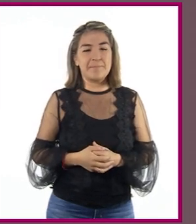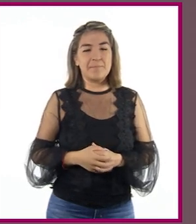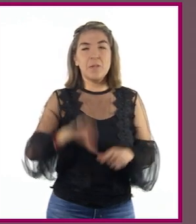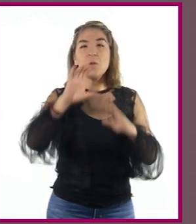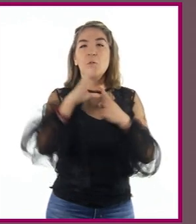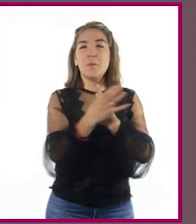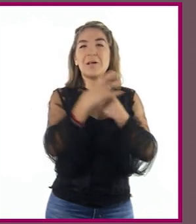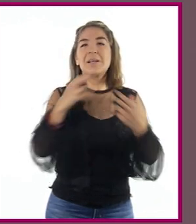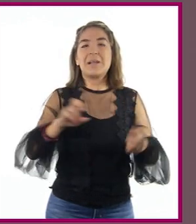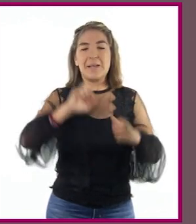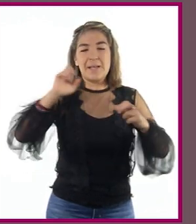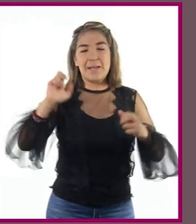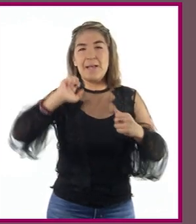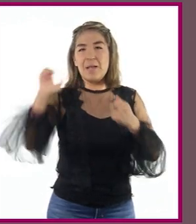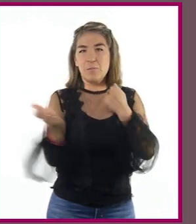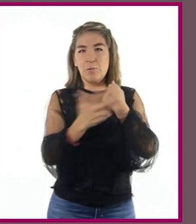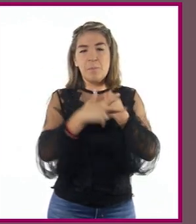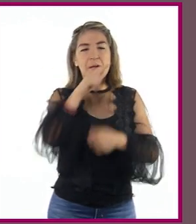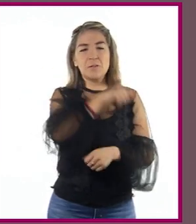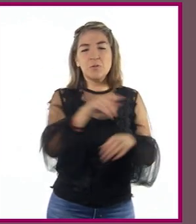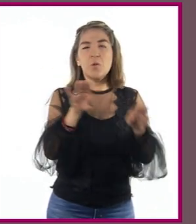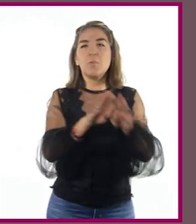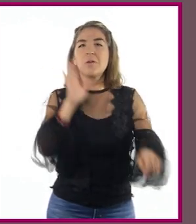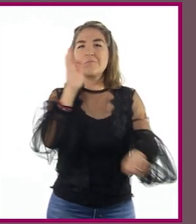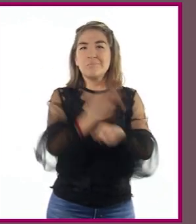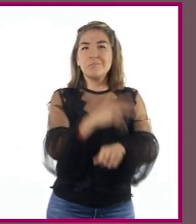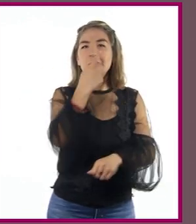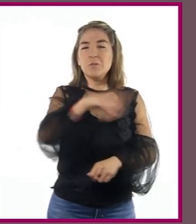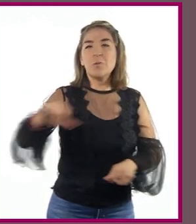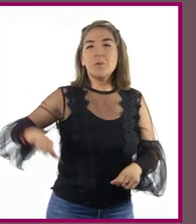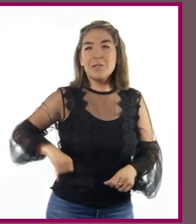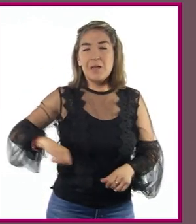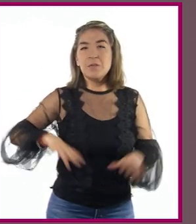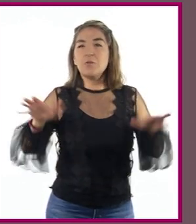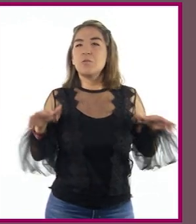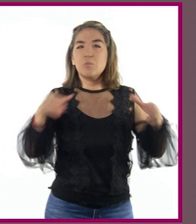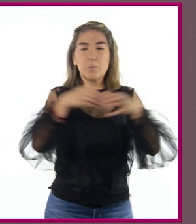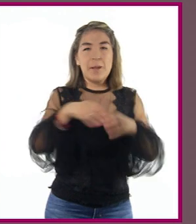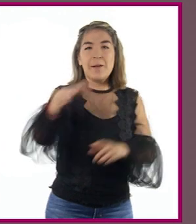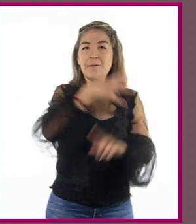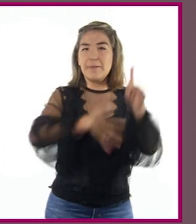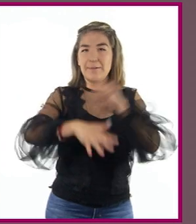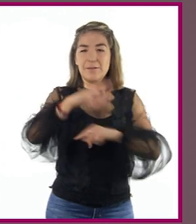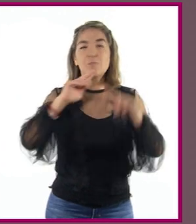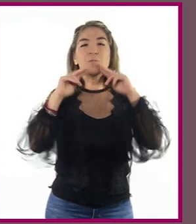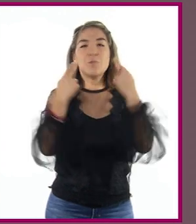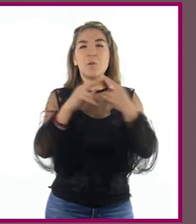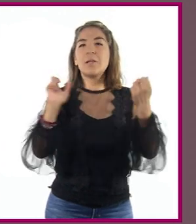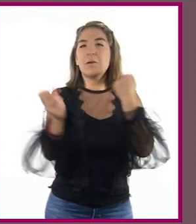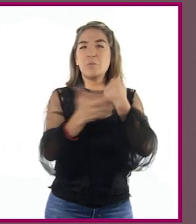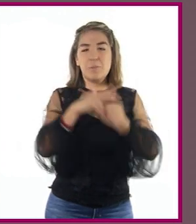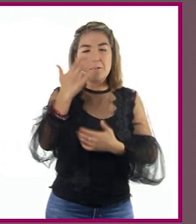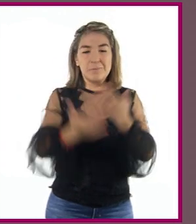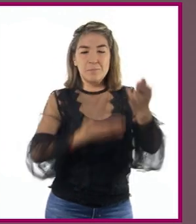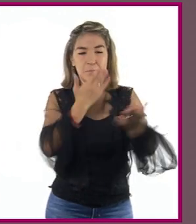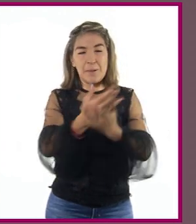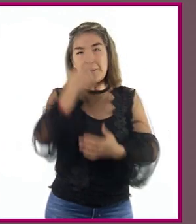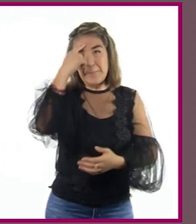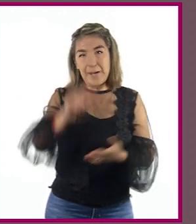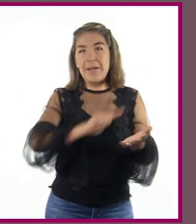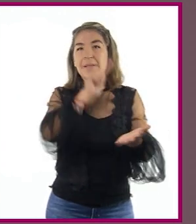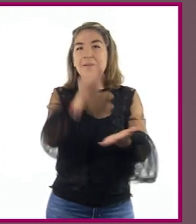Comisión Europea, que representa y defiende los intereses comunes de la Unión Europea, elabora propuestas de ley